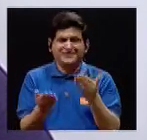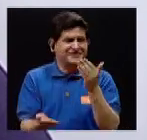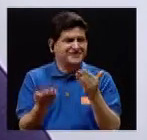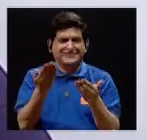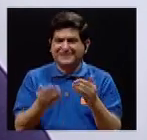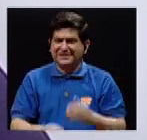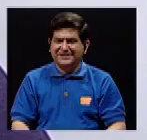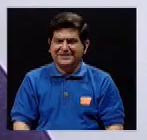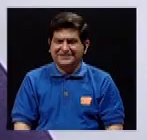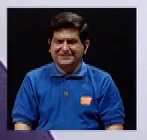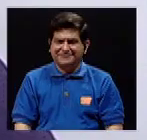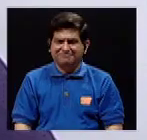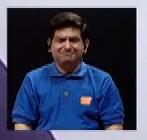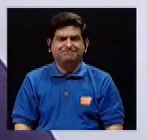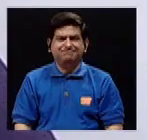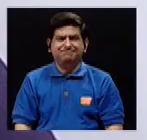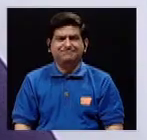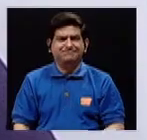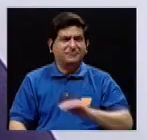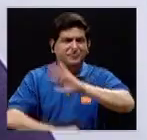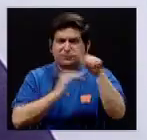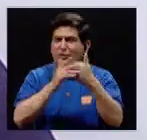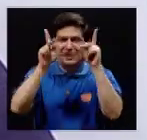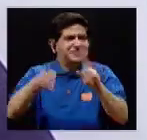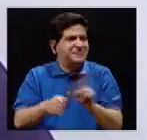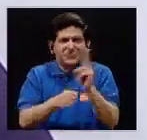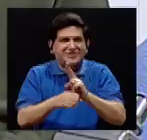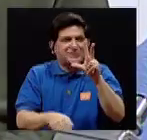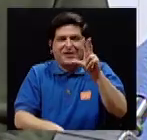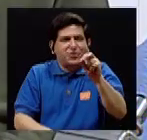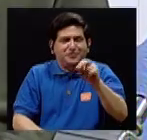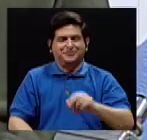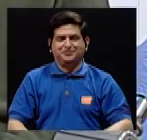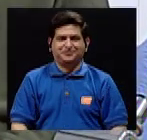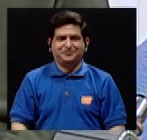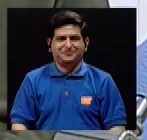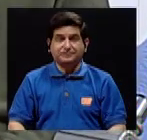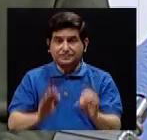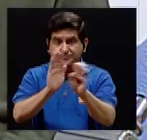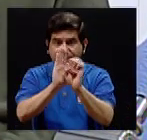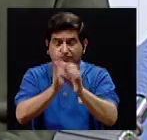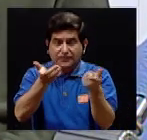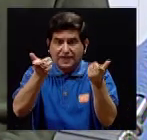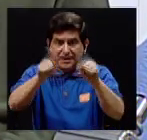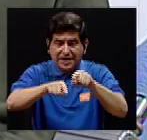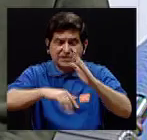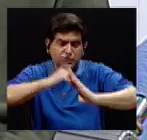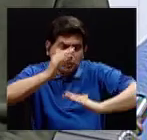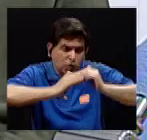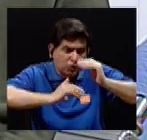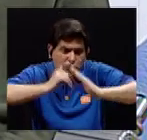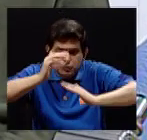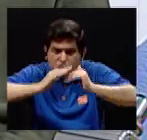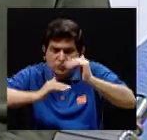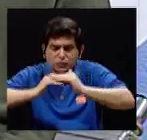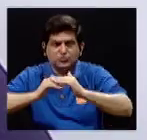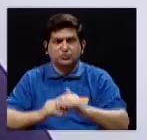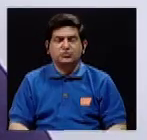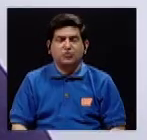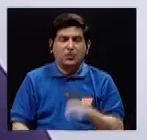digamos que no está que no es para toda la gente y y por ejemplo en el caso de la